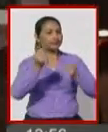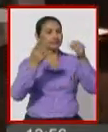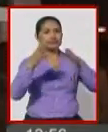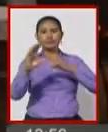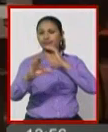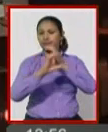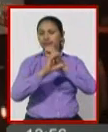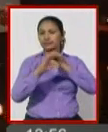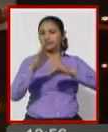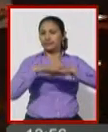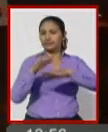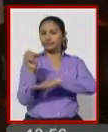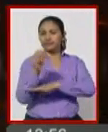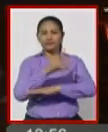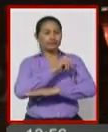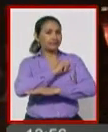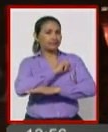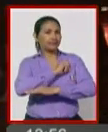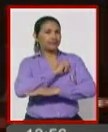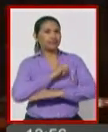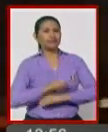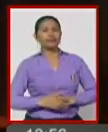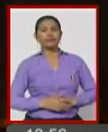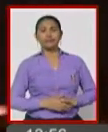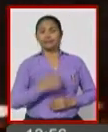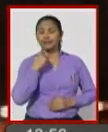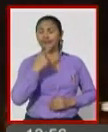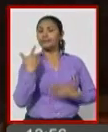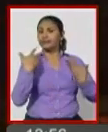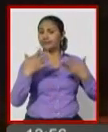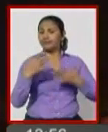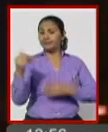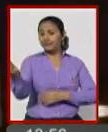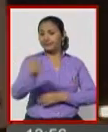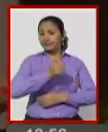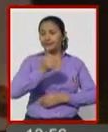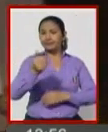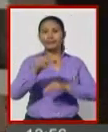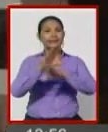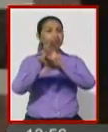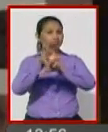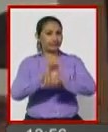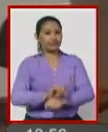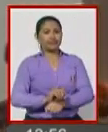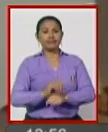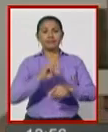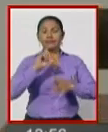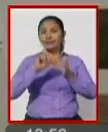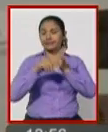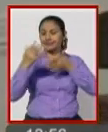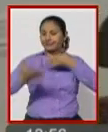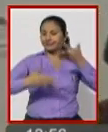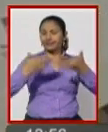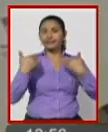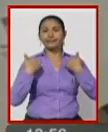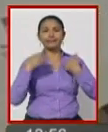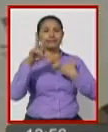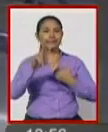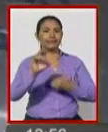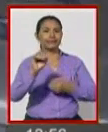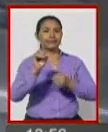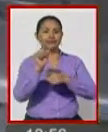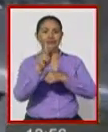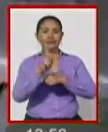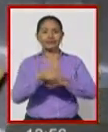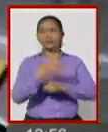conductor del camión alertó a los efectivos policiales de la FELC-N, quienes realizaban un patrullaje rutinario. Durante la requisa se encontró los más de 30